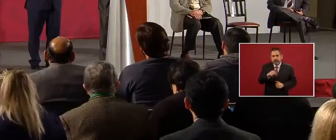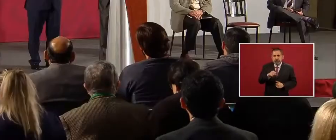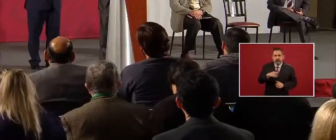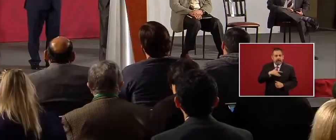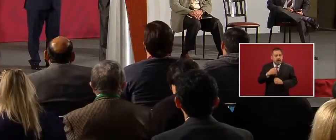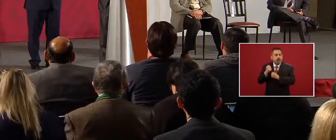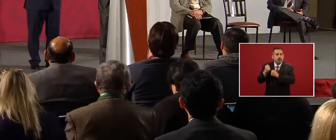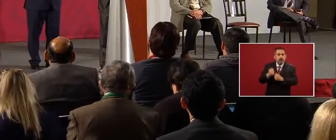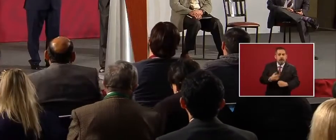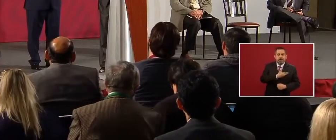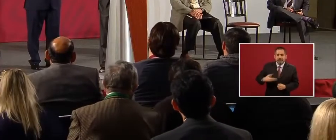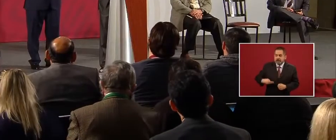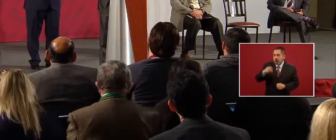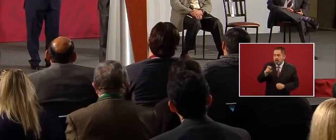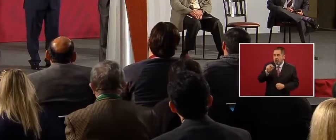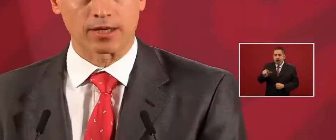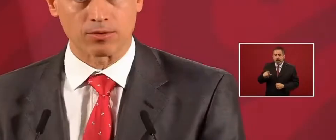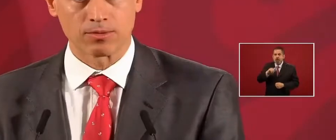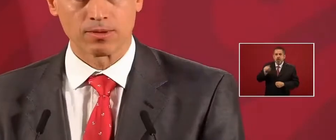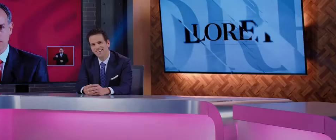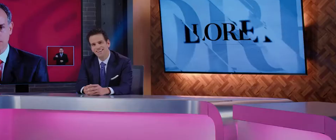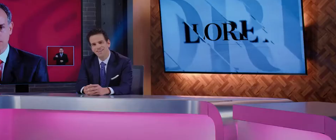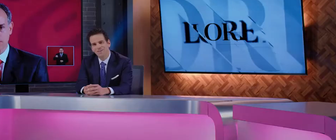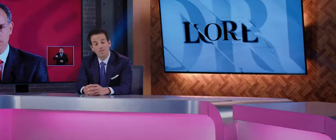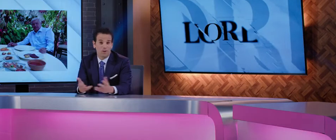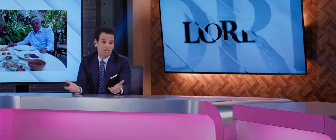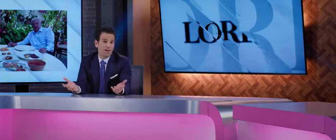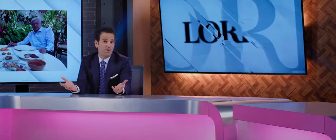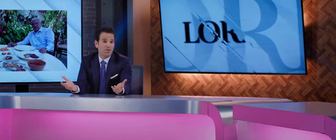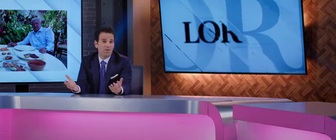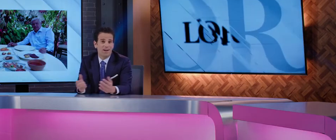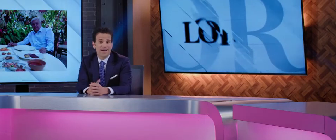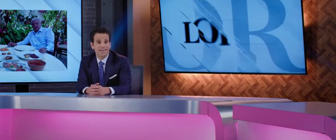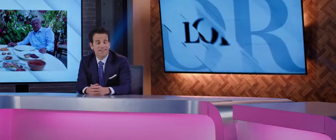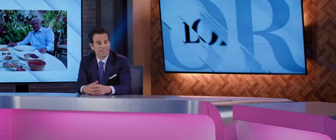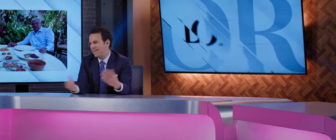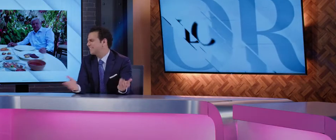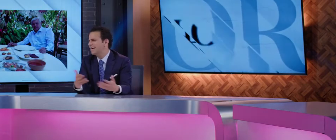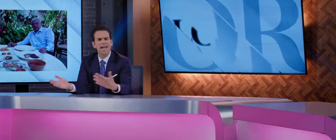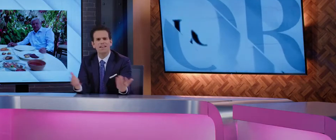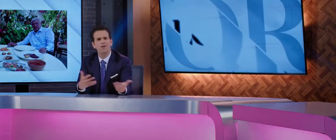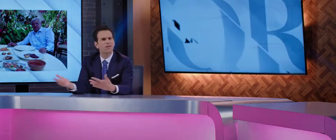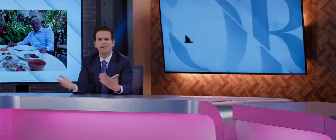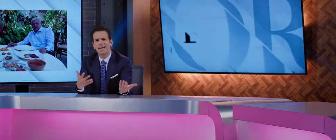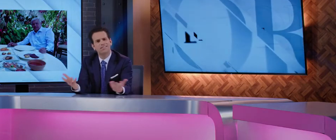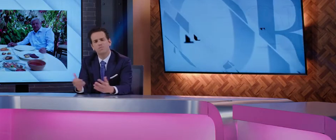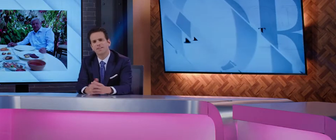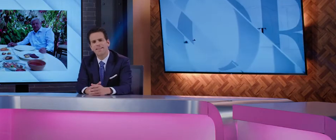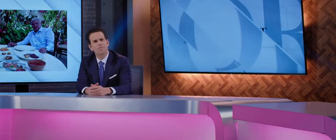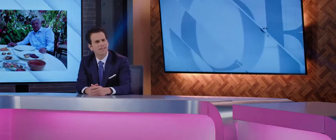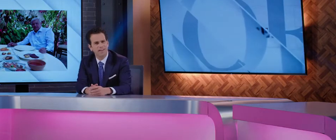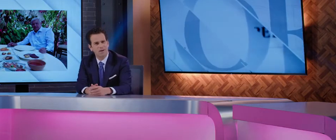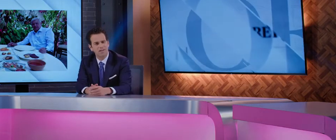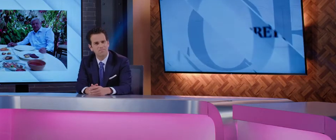moral, no es una fuerza de contagio. Cuando López Obrador convocó a la gente a seguir saliendo a los